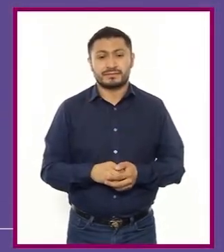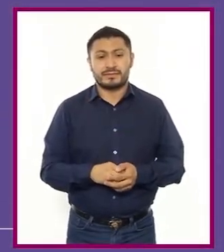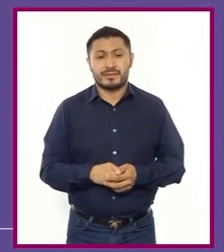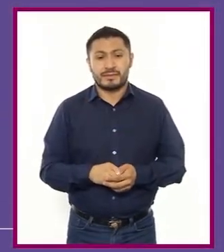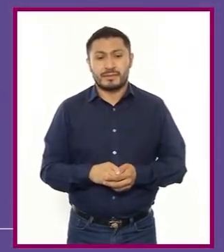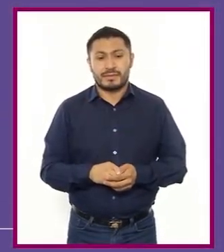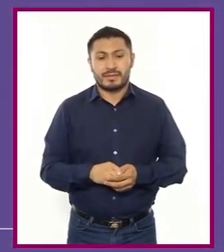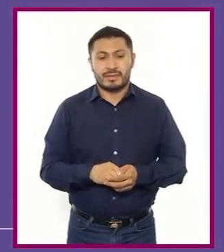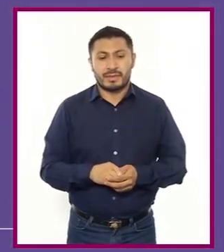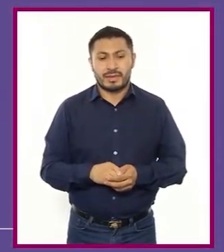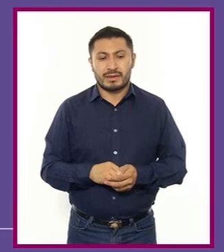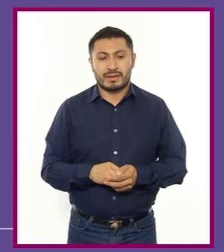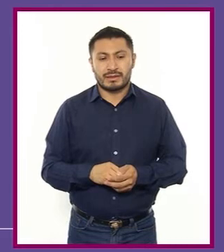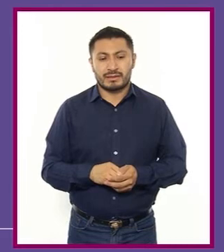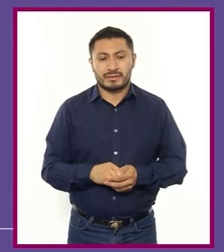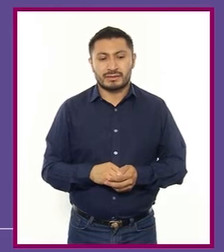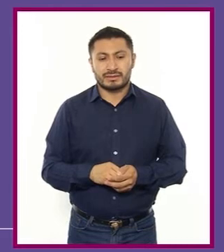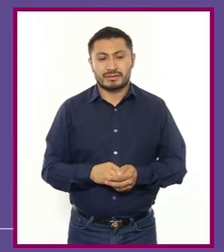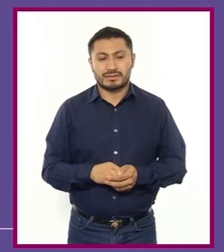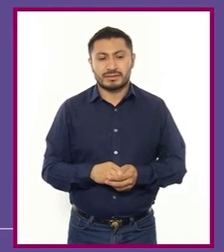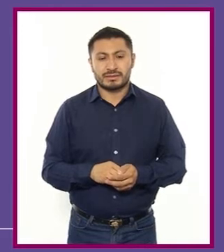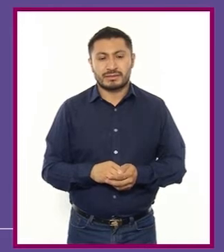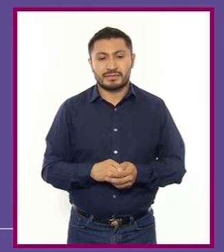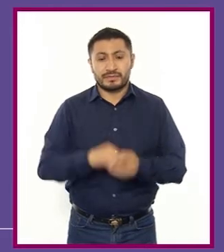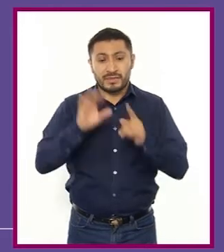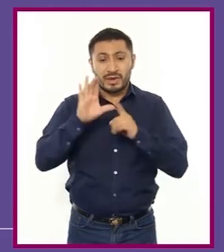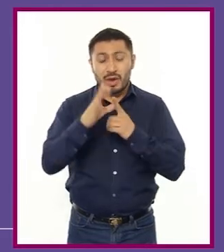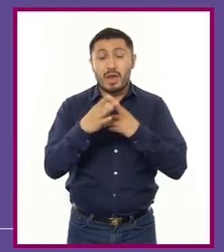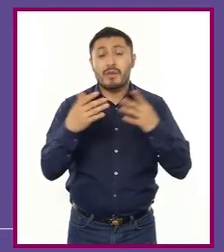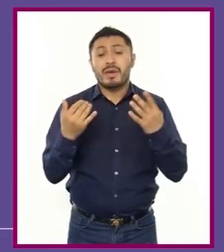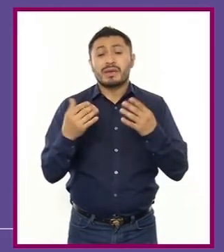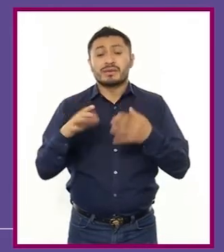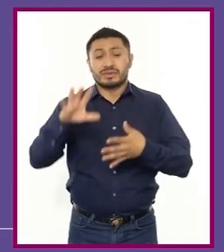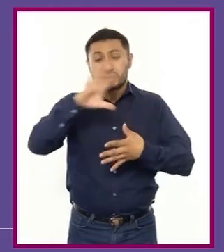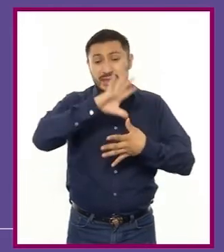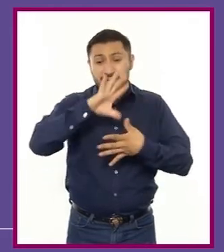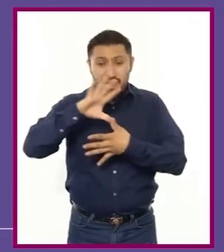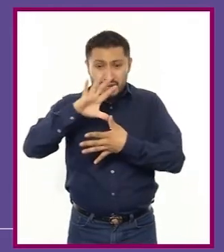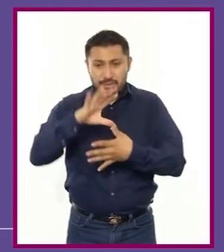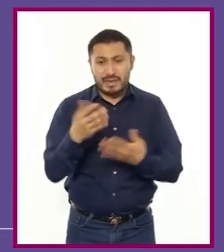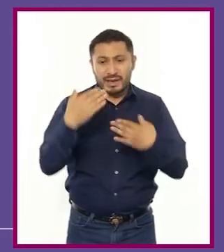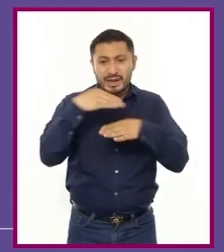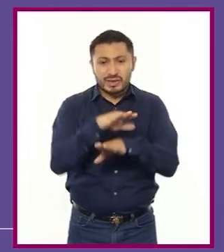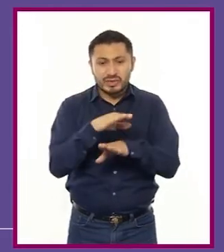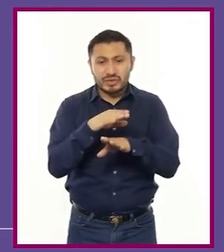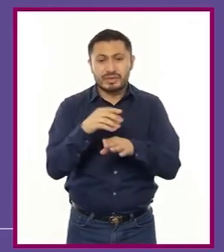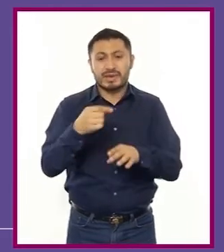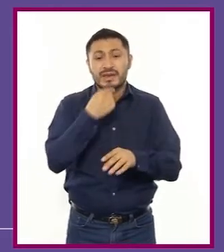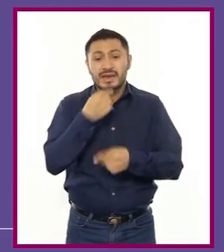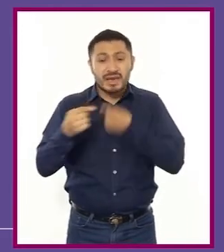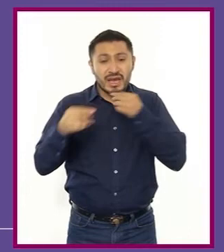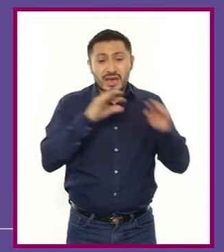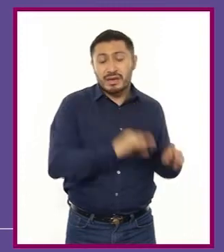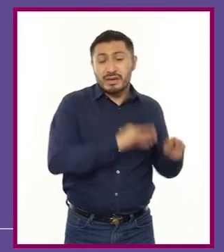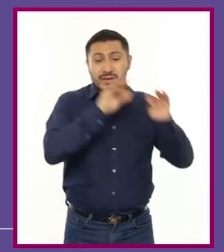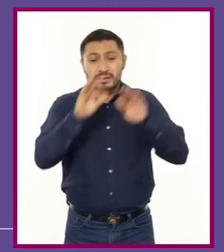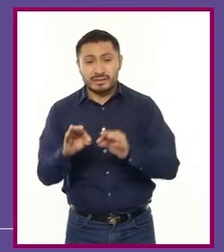Convención Interamericana sobre Restitución Internacional de Menores. Ratificación, 5 de octubre